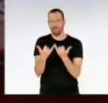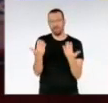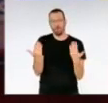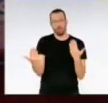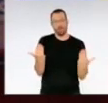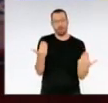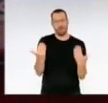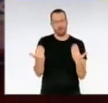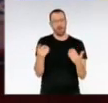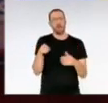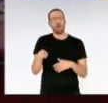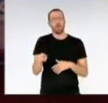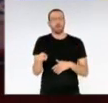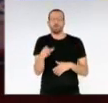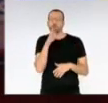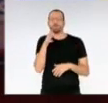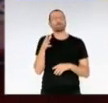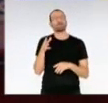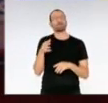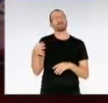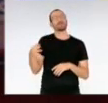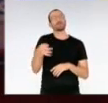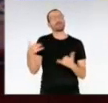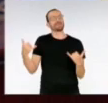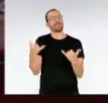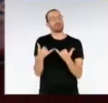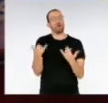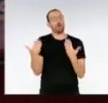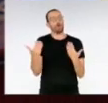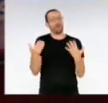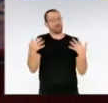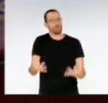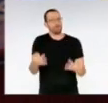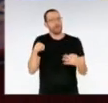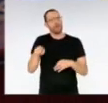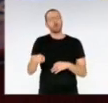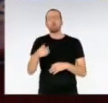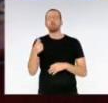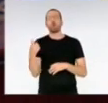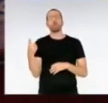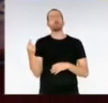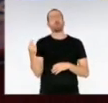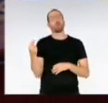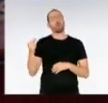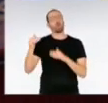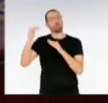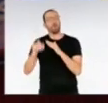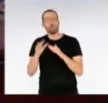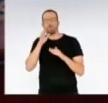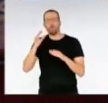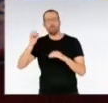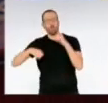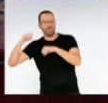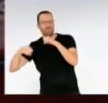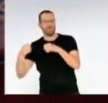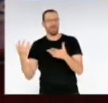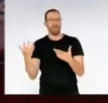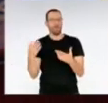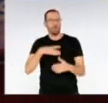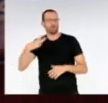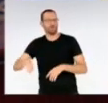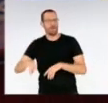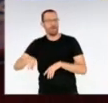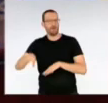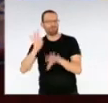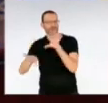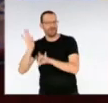hay, por ejemplo, que es la isla de referencia, donde hay más competencia, donde hay más posibilidades y donde, en fin, la dinámica